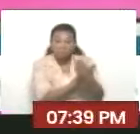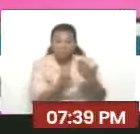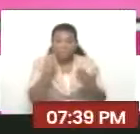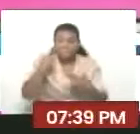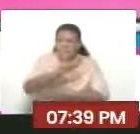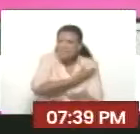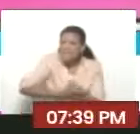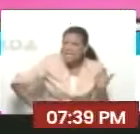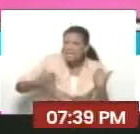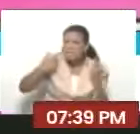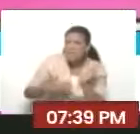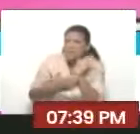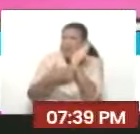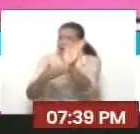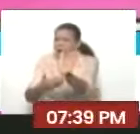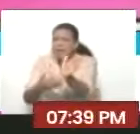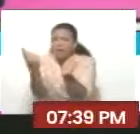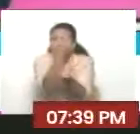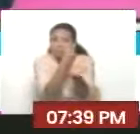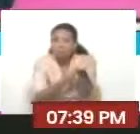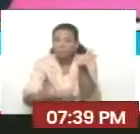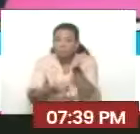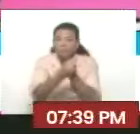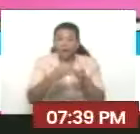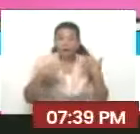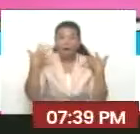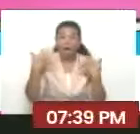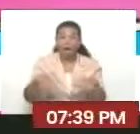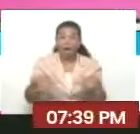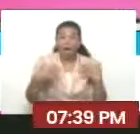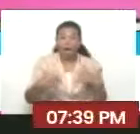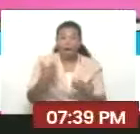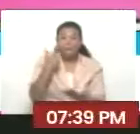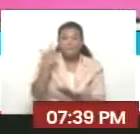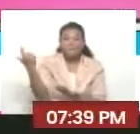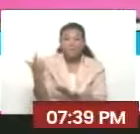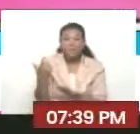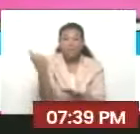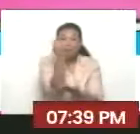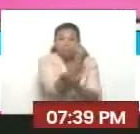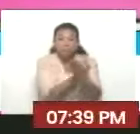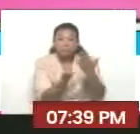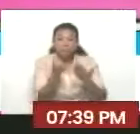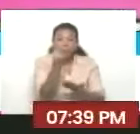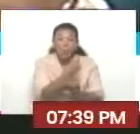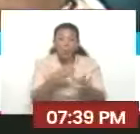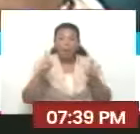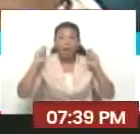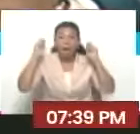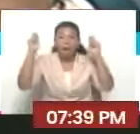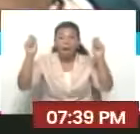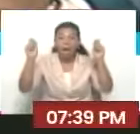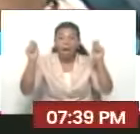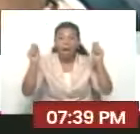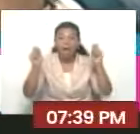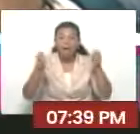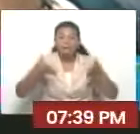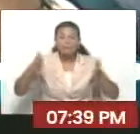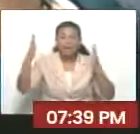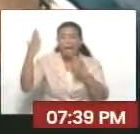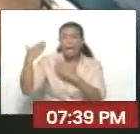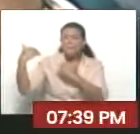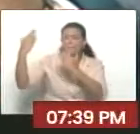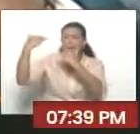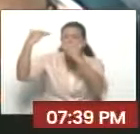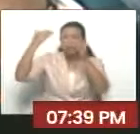dice: presidente, le traje este regalo, mira. Mira lo que hizo el muchacho. Hizo un afiche, conductor de la esperanza